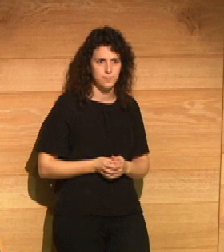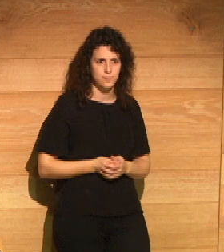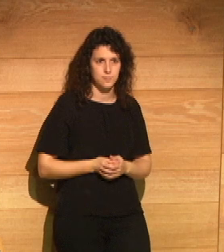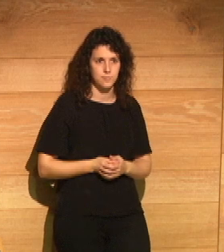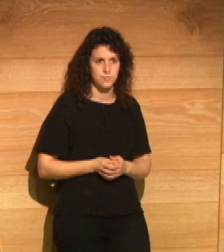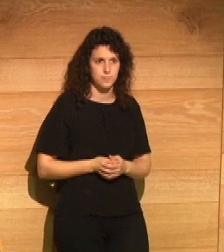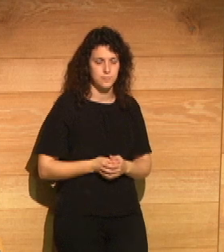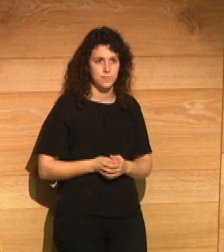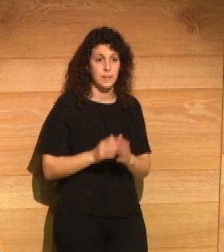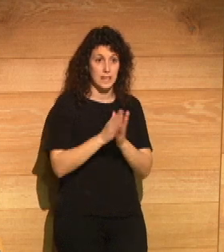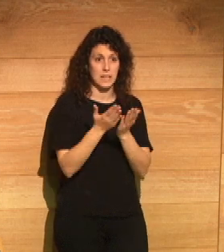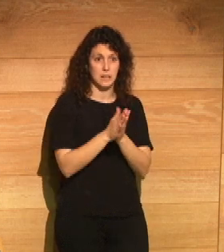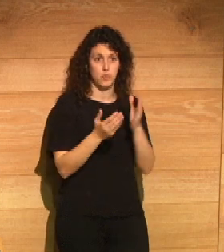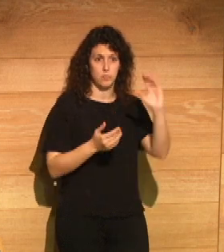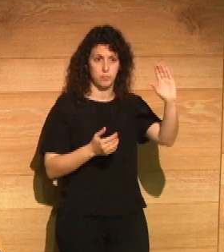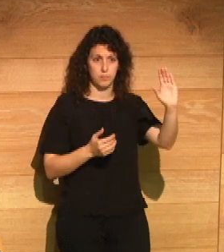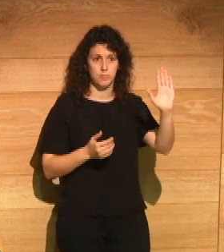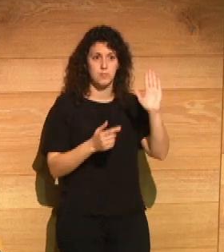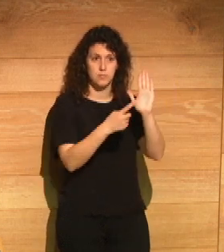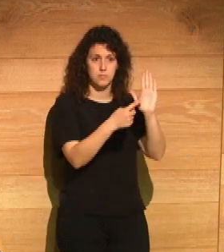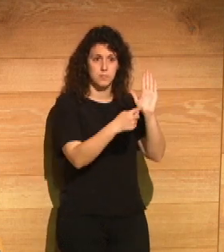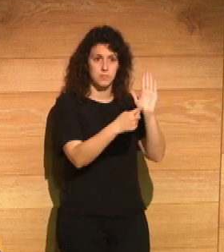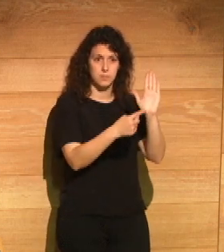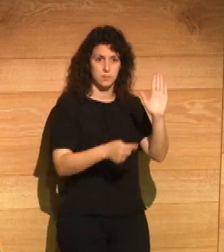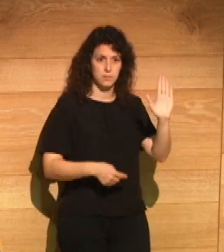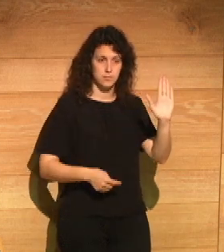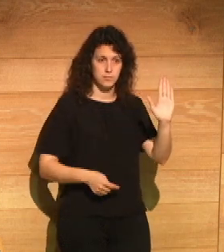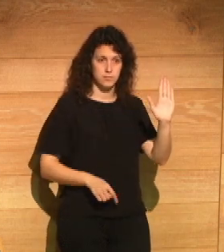Mismo, lo tengo por acá, es este libro.